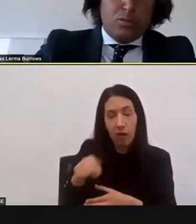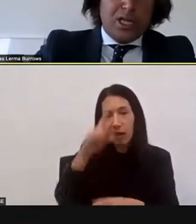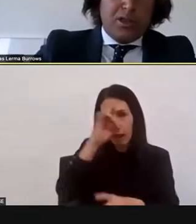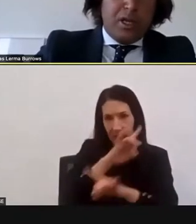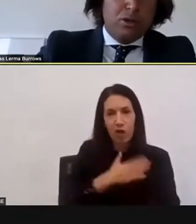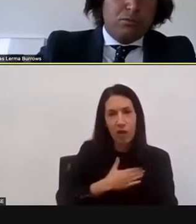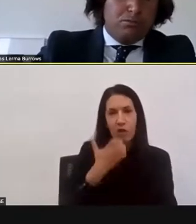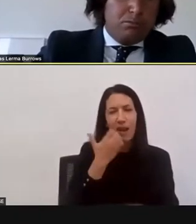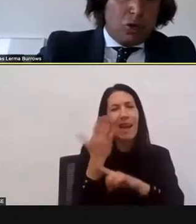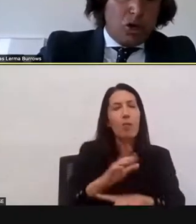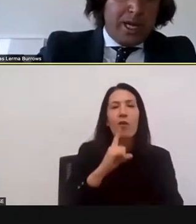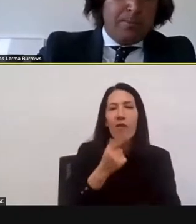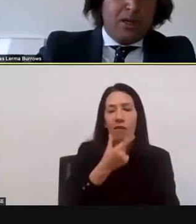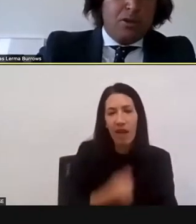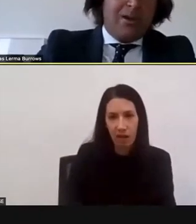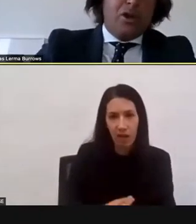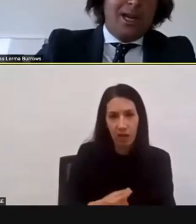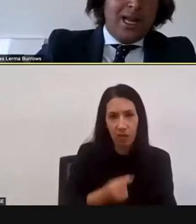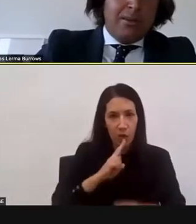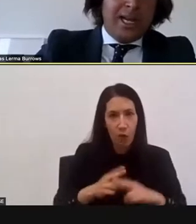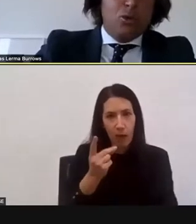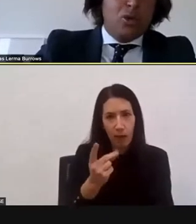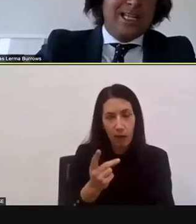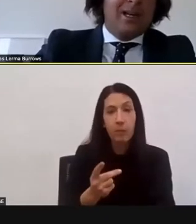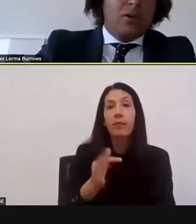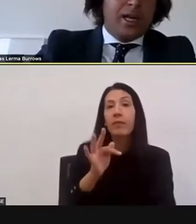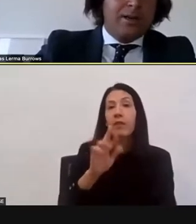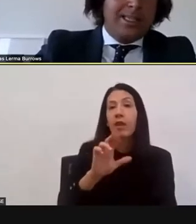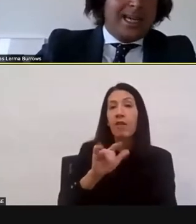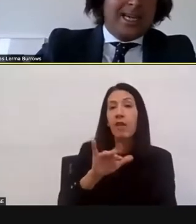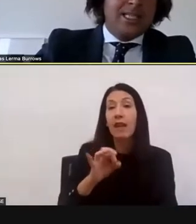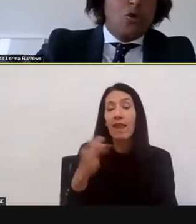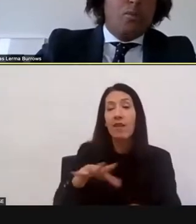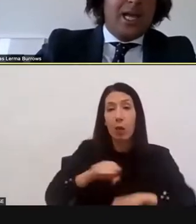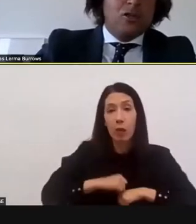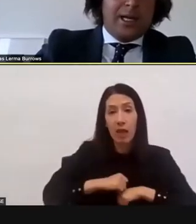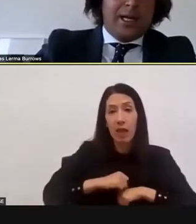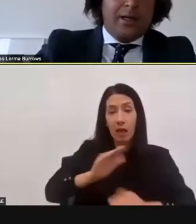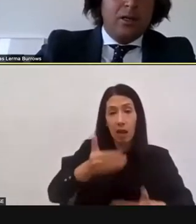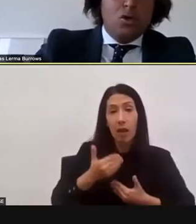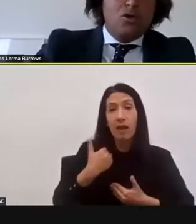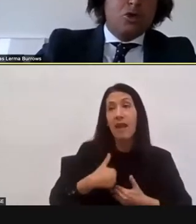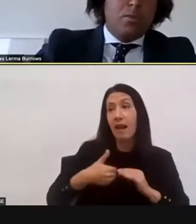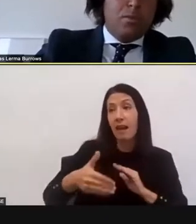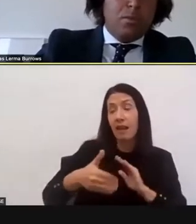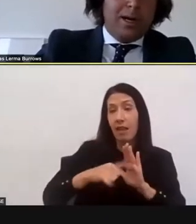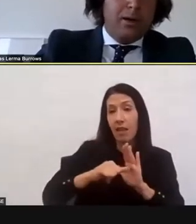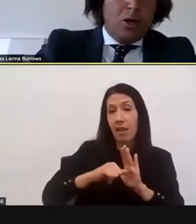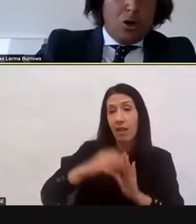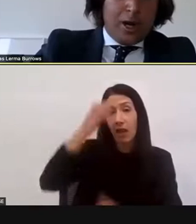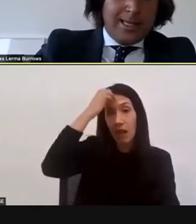ejemplos muy sencillos. Con nombre y apellido. A Froilán habría que secuestrarle ahora. Ya casi es el cumpleaños del rey. Un roscón